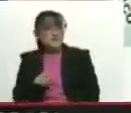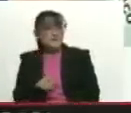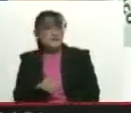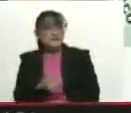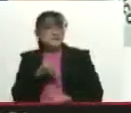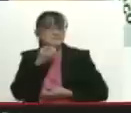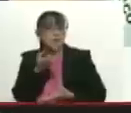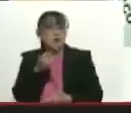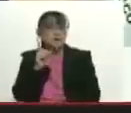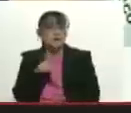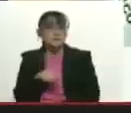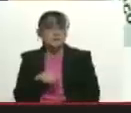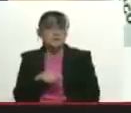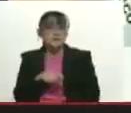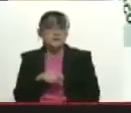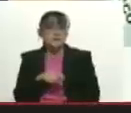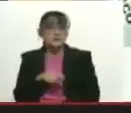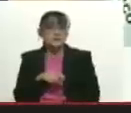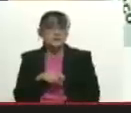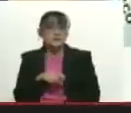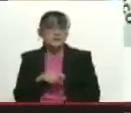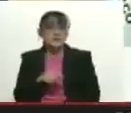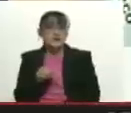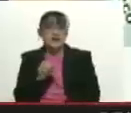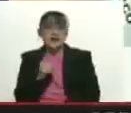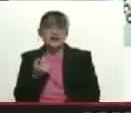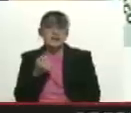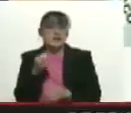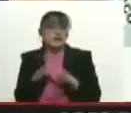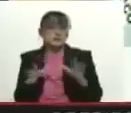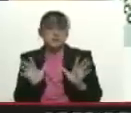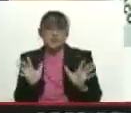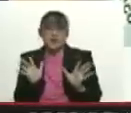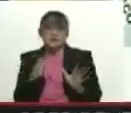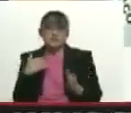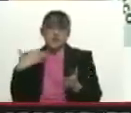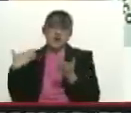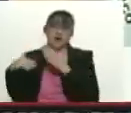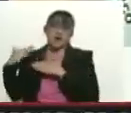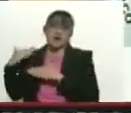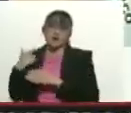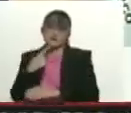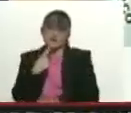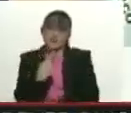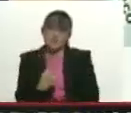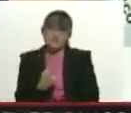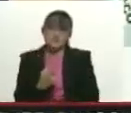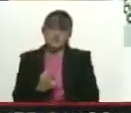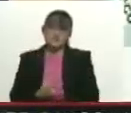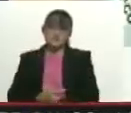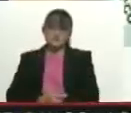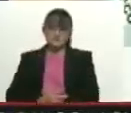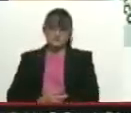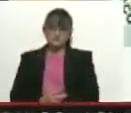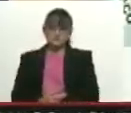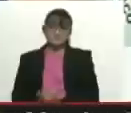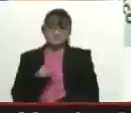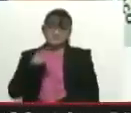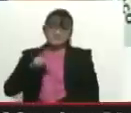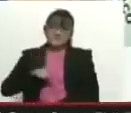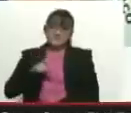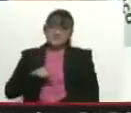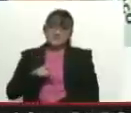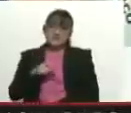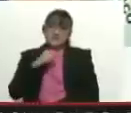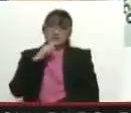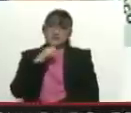Pero como nada es casual, y lo que he venido aquí describiendo en este preámbulo, si me permiten, es muy necesario porque